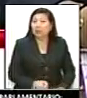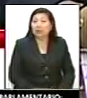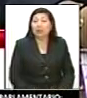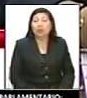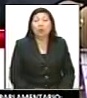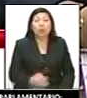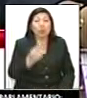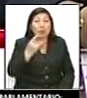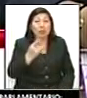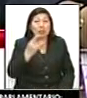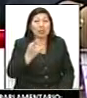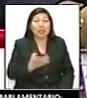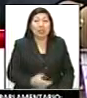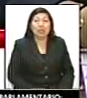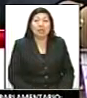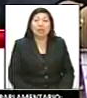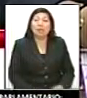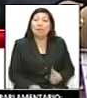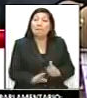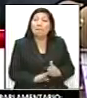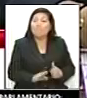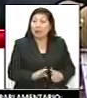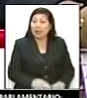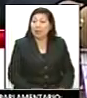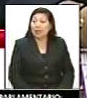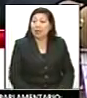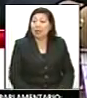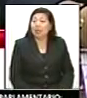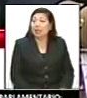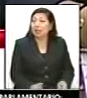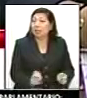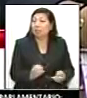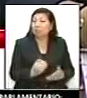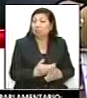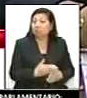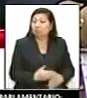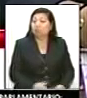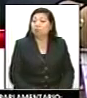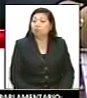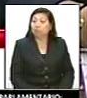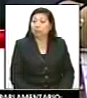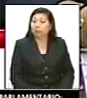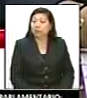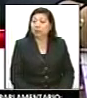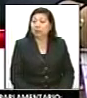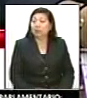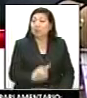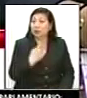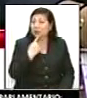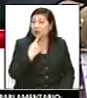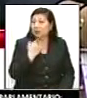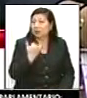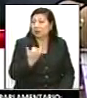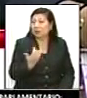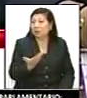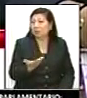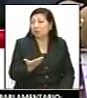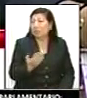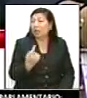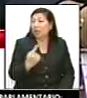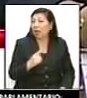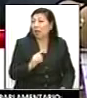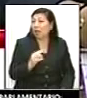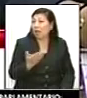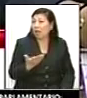de emergencia bajo el test de proporcionalidad. Y decir, en este caso, hay una